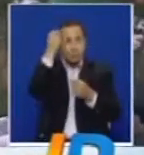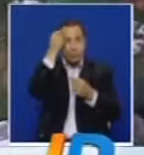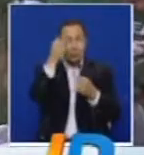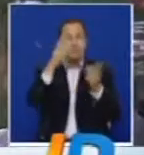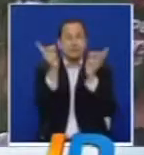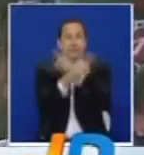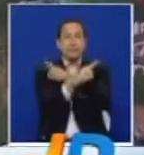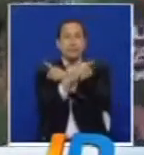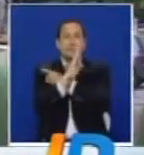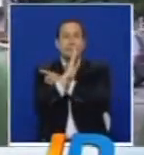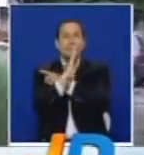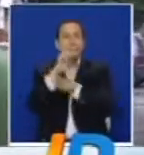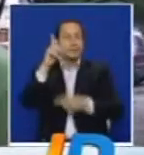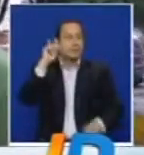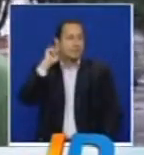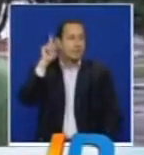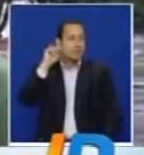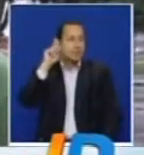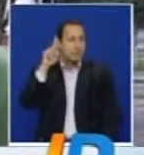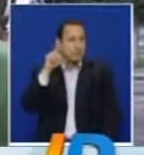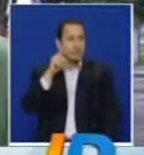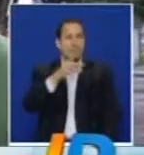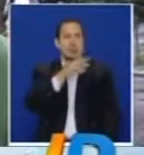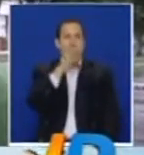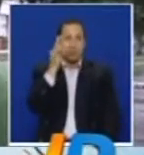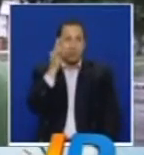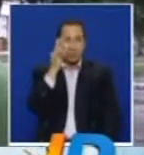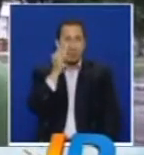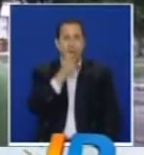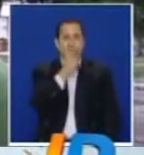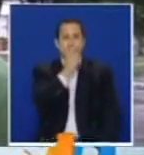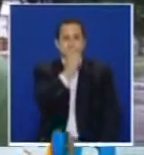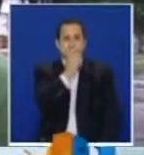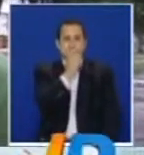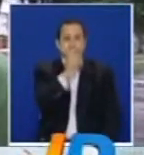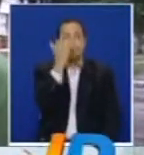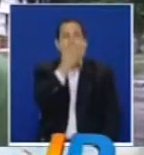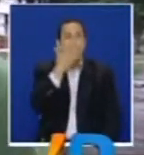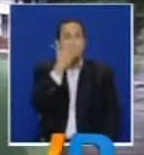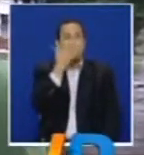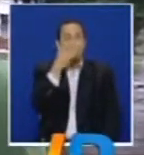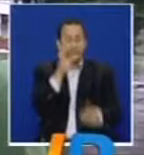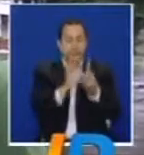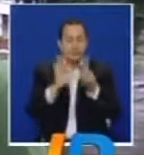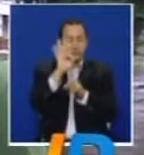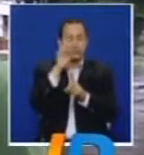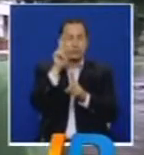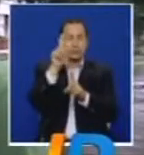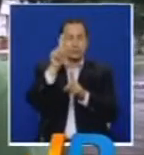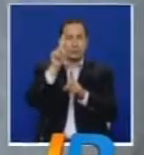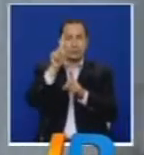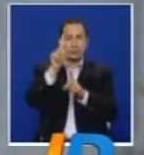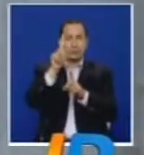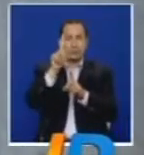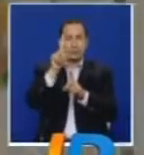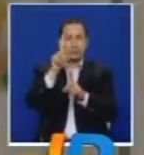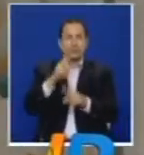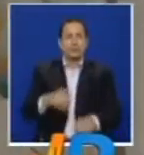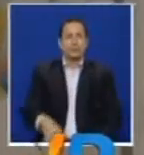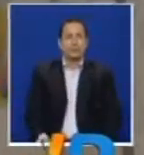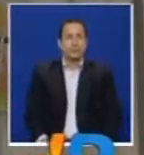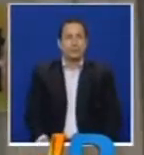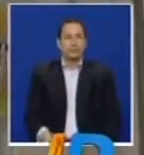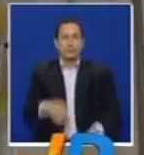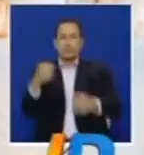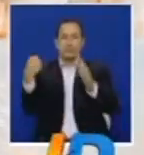cambiazo iba ebrio. El del señor fue grado 1, que ha ingerido licor y que está bajo los efectos del alcohol. Con esta tragedia,